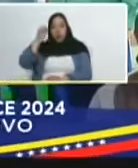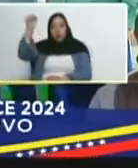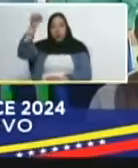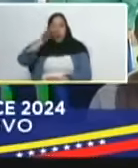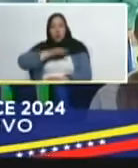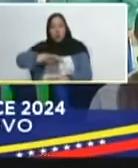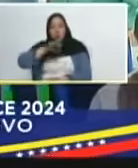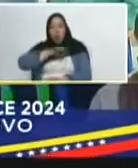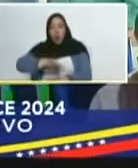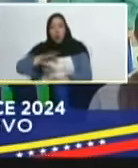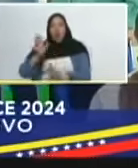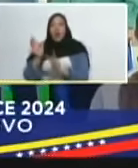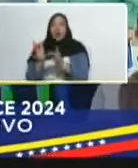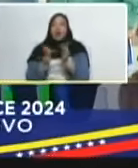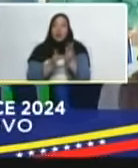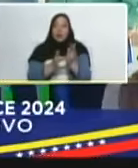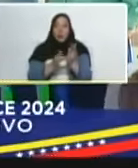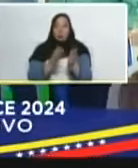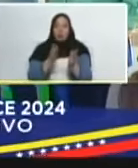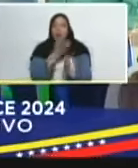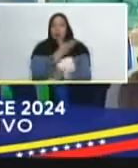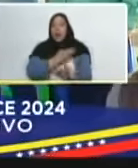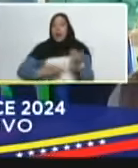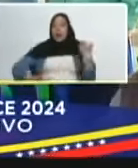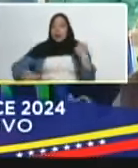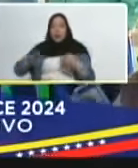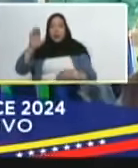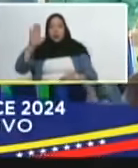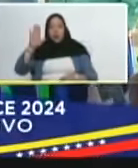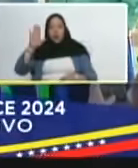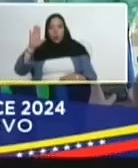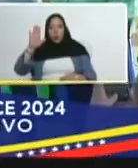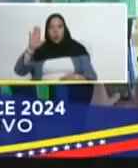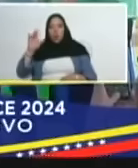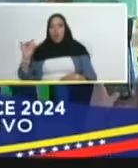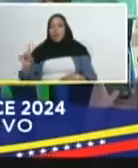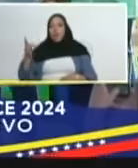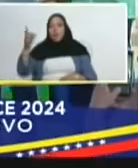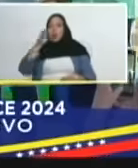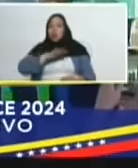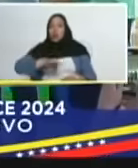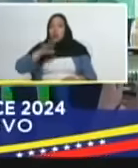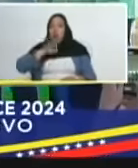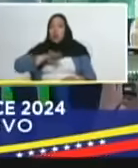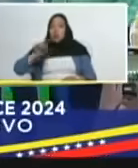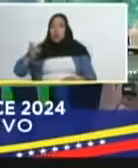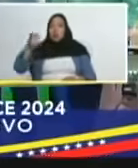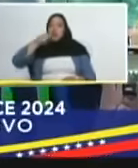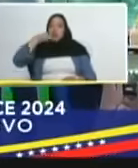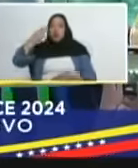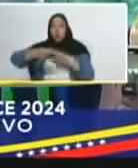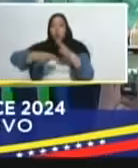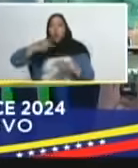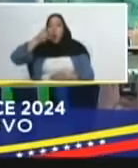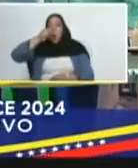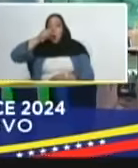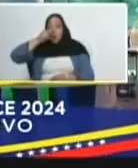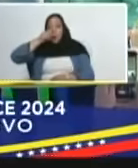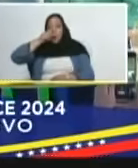socialista cristiano, porque Cristo fue el primer socialista de la historia de la humanidad. El hombre que